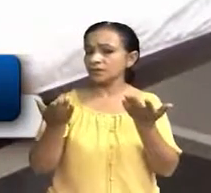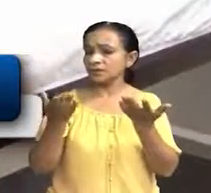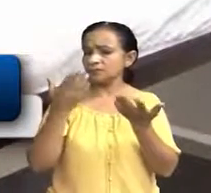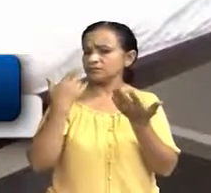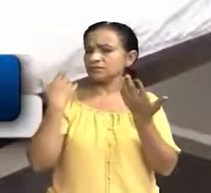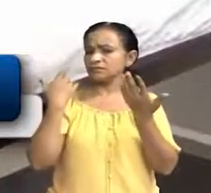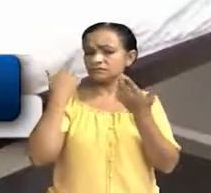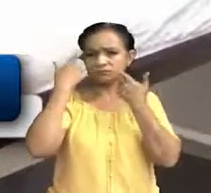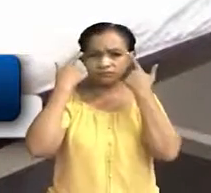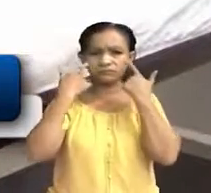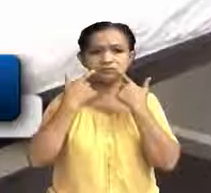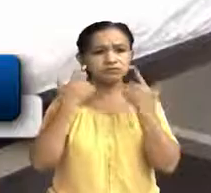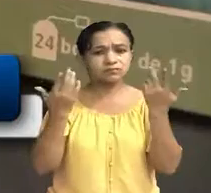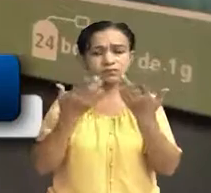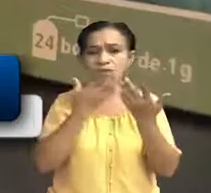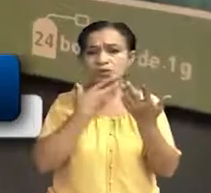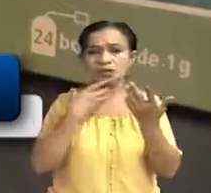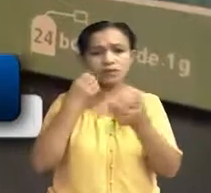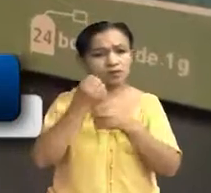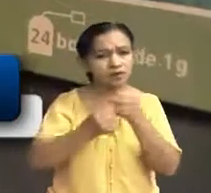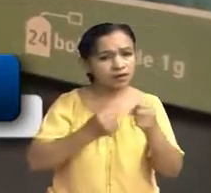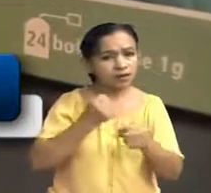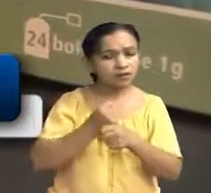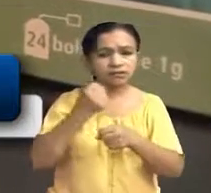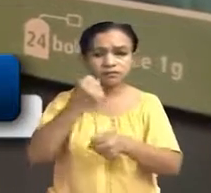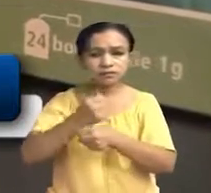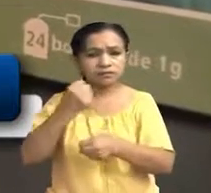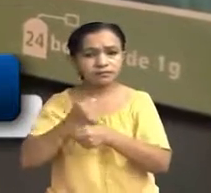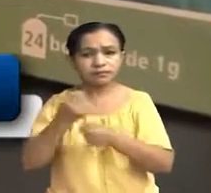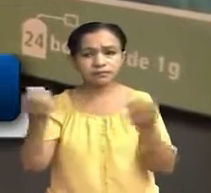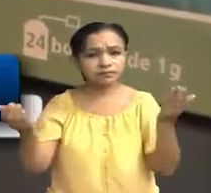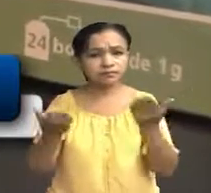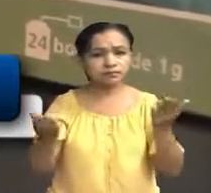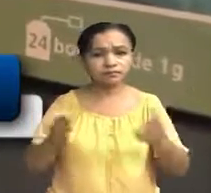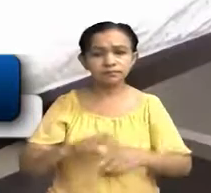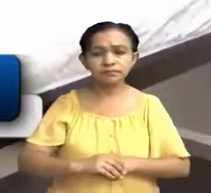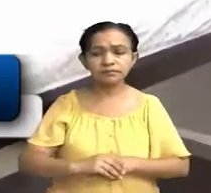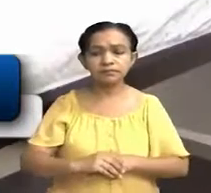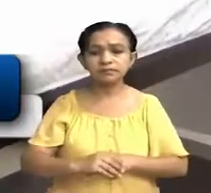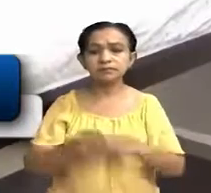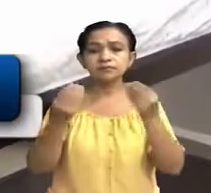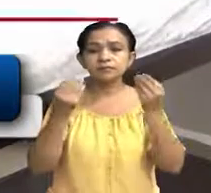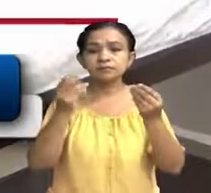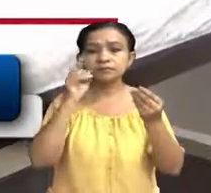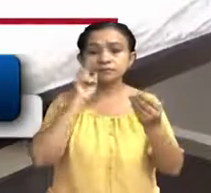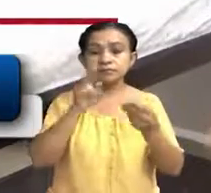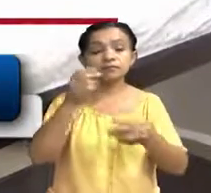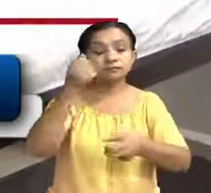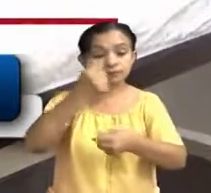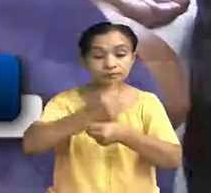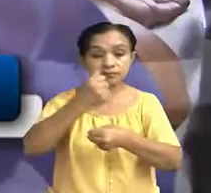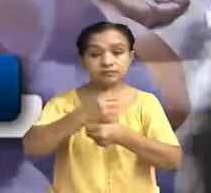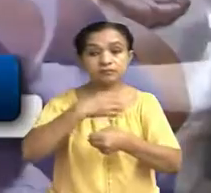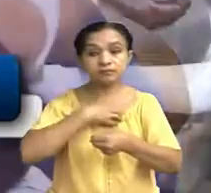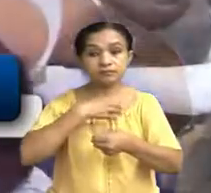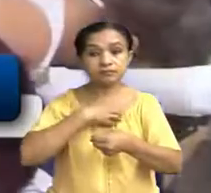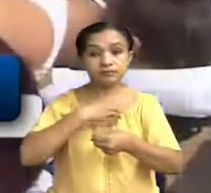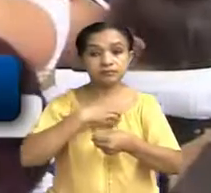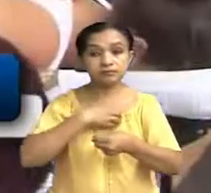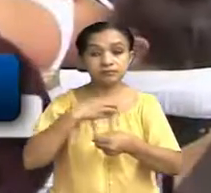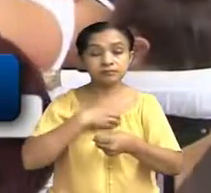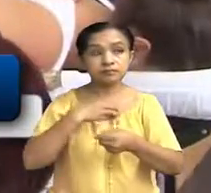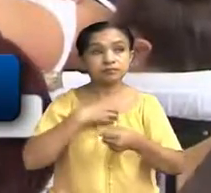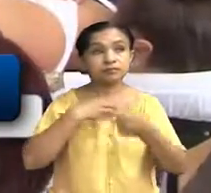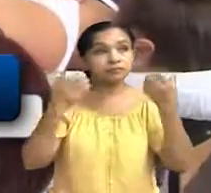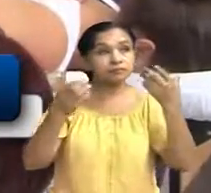Pero tiene que ver la edad, doctor, tiene que ver el tipo de trabajo, obviamente. Tiene mucho que ver el tipo de trabajo y la exposición